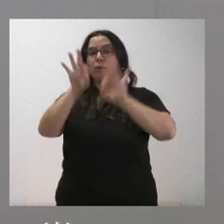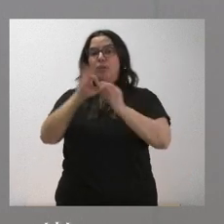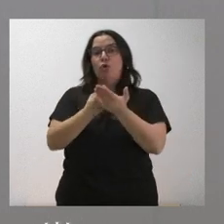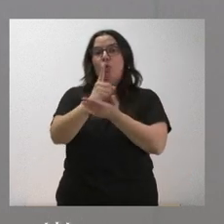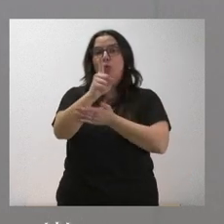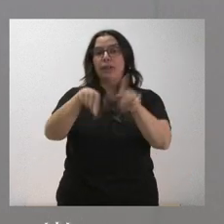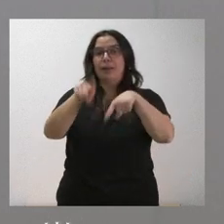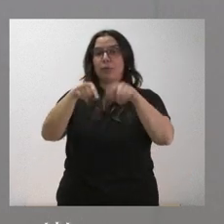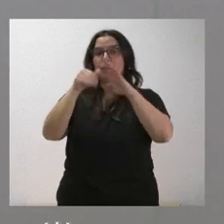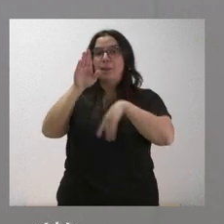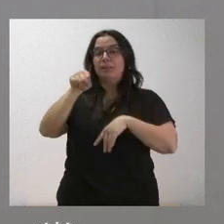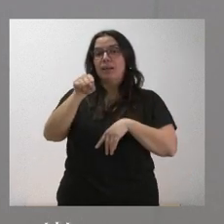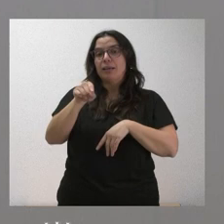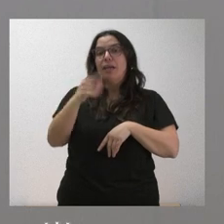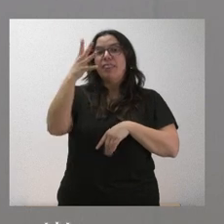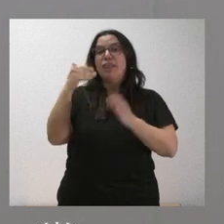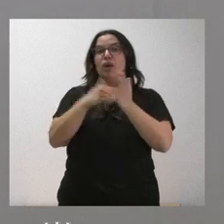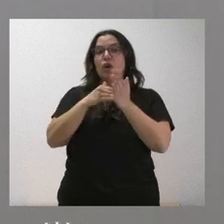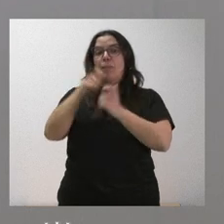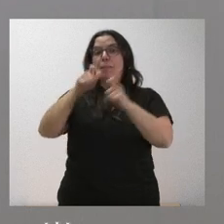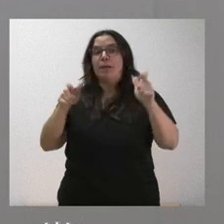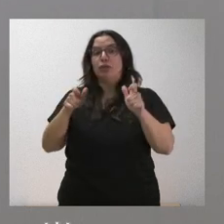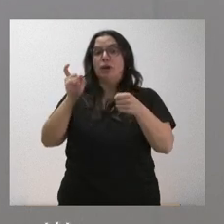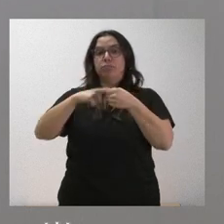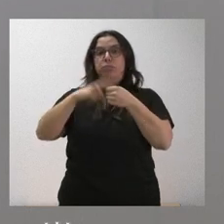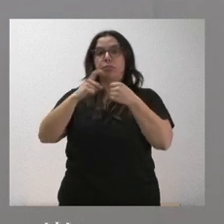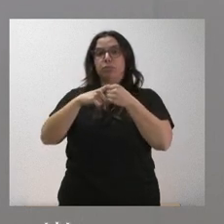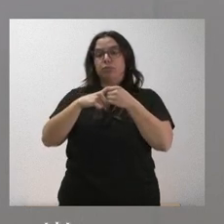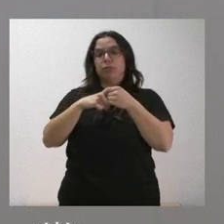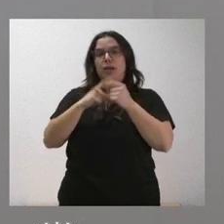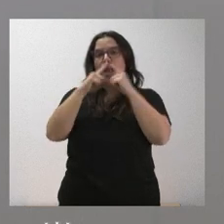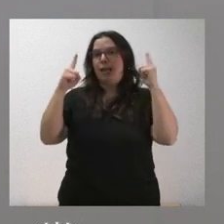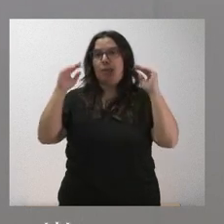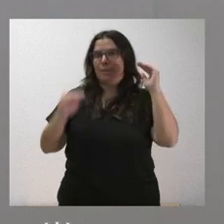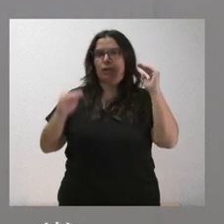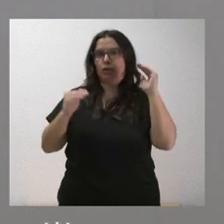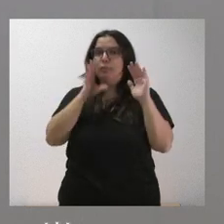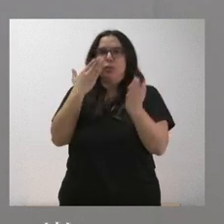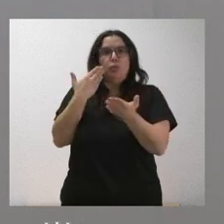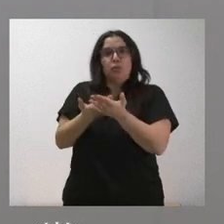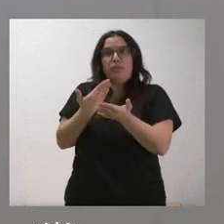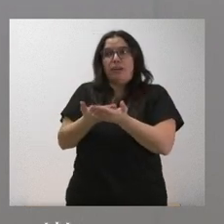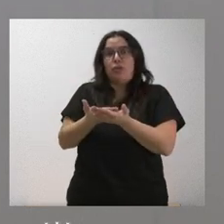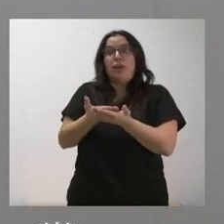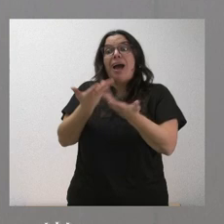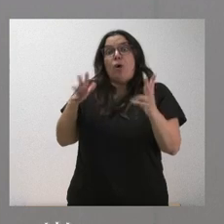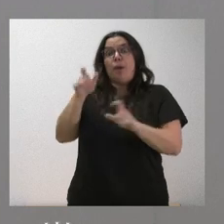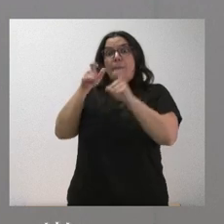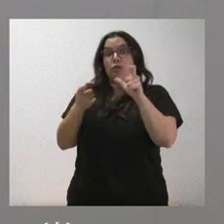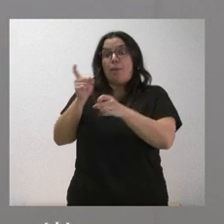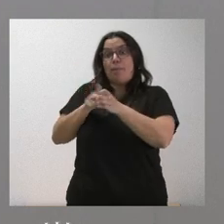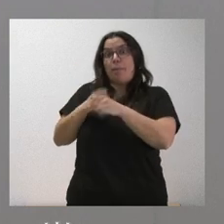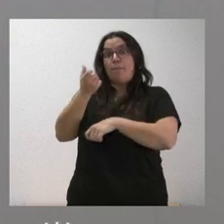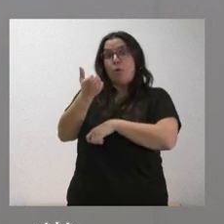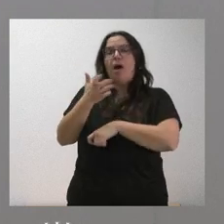transporte tienen menos de 5000 viajeros al año lo que justifica por tanto esta aportación económica que permite mantener todas las rutas que existen en Castilla de León El